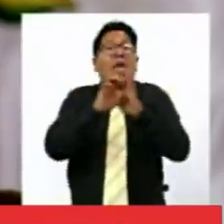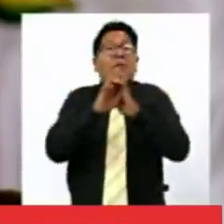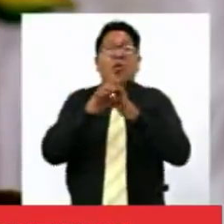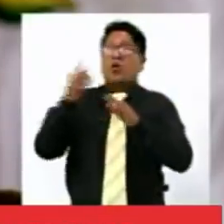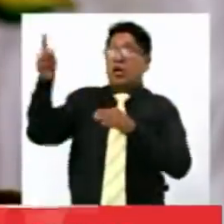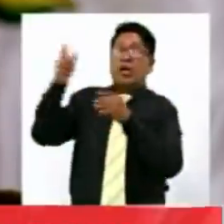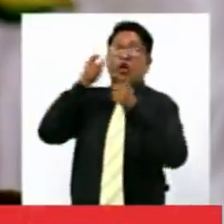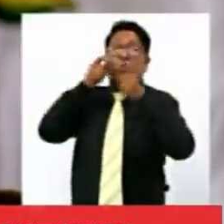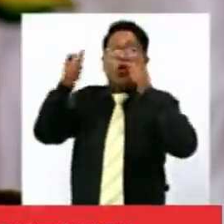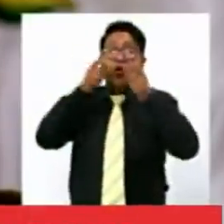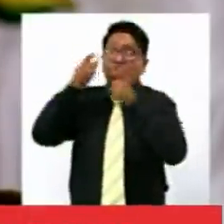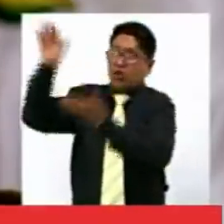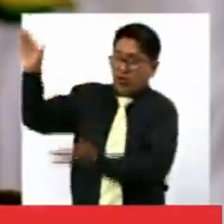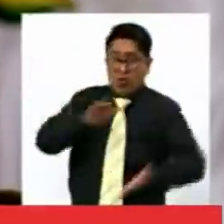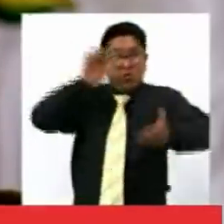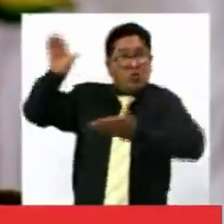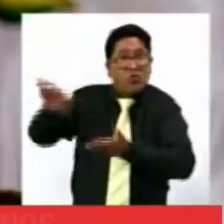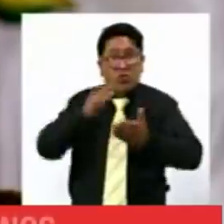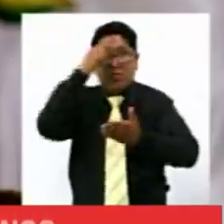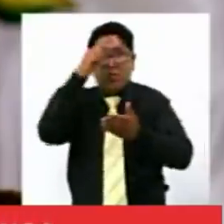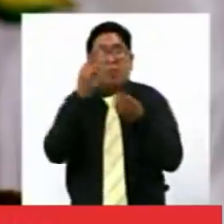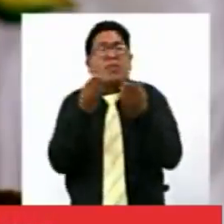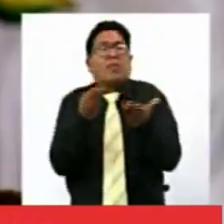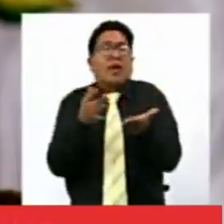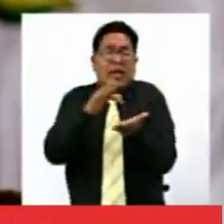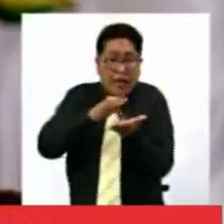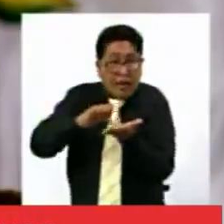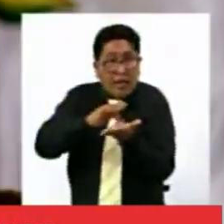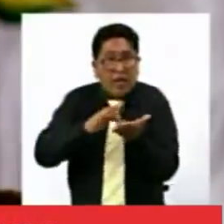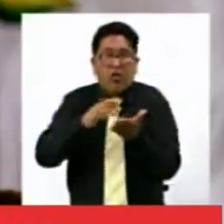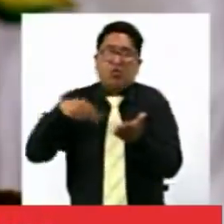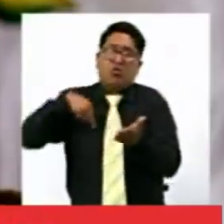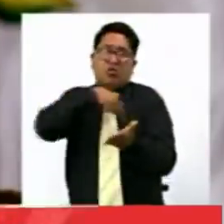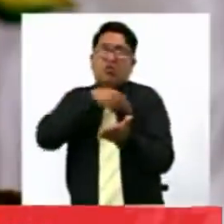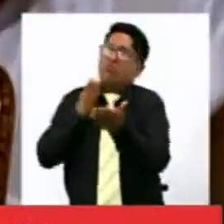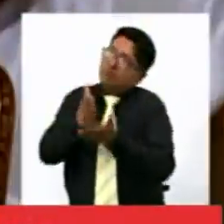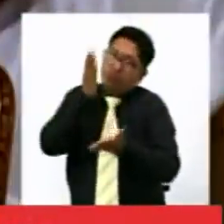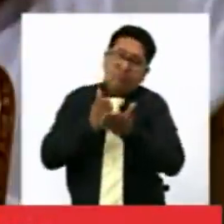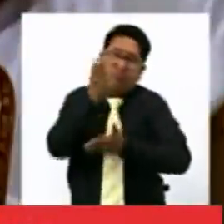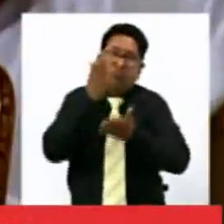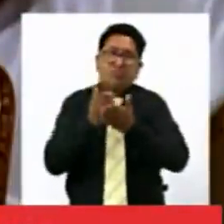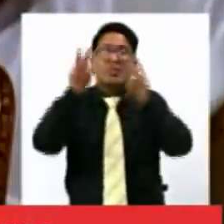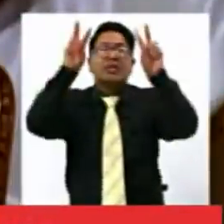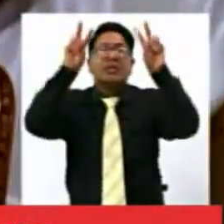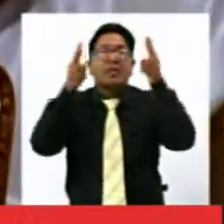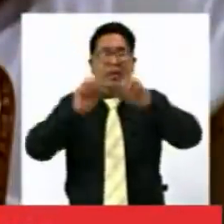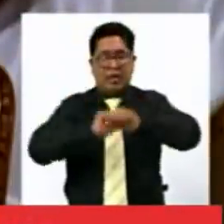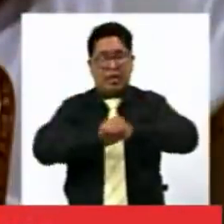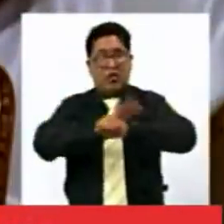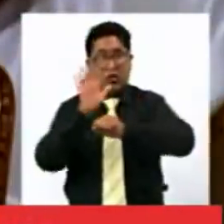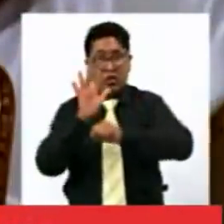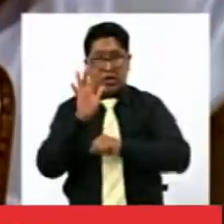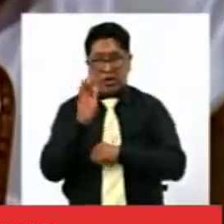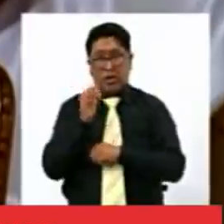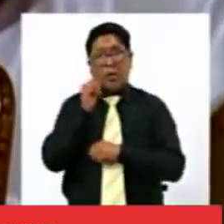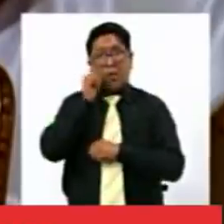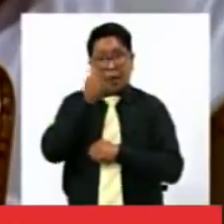y detectores de fiebre o donaciones relacionadas con el coronavirus a partir del miércoles